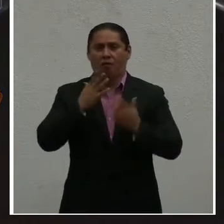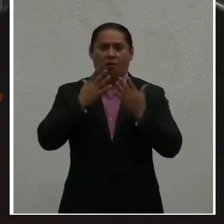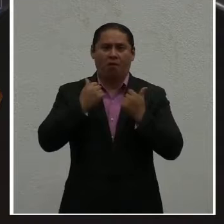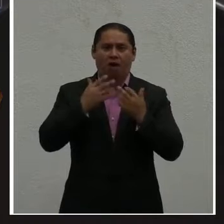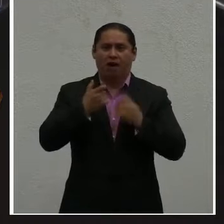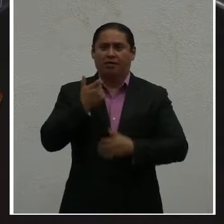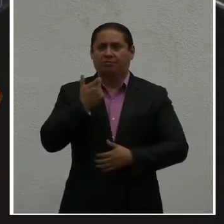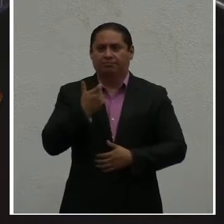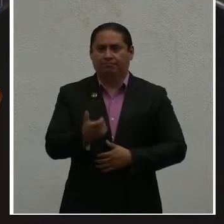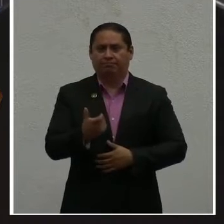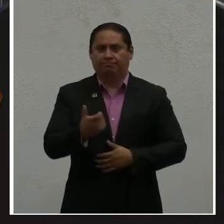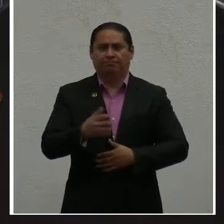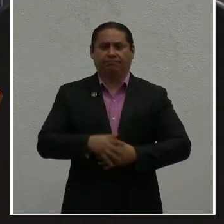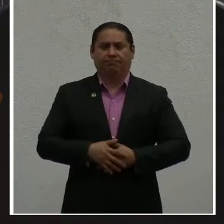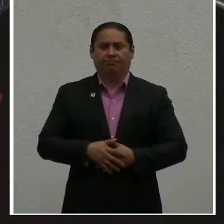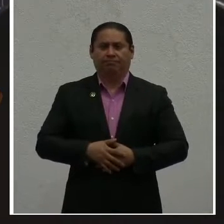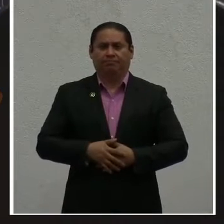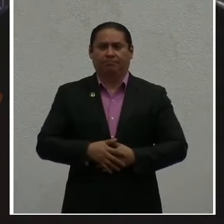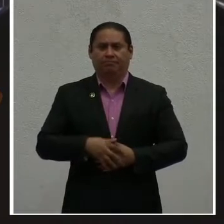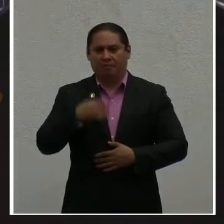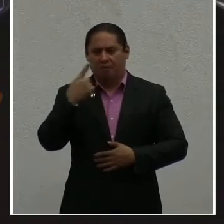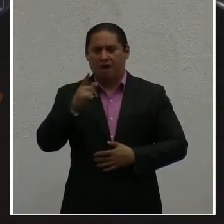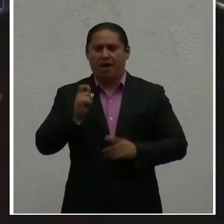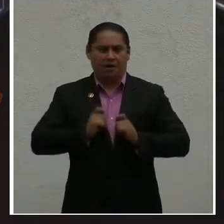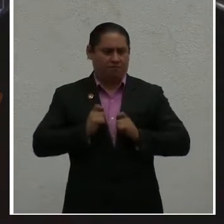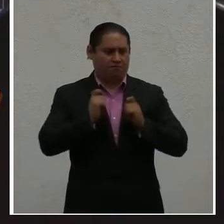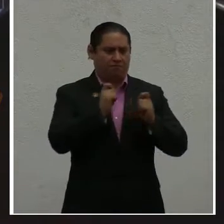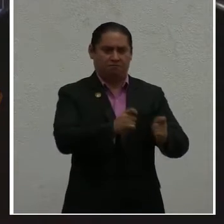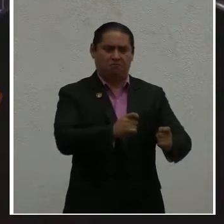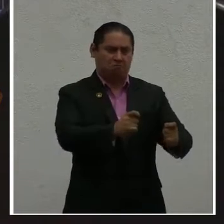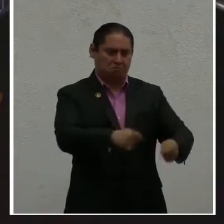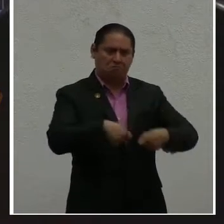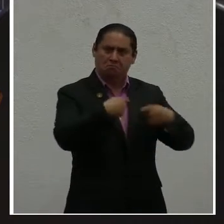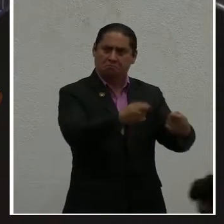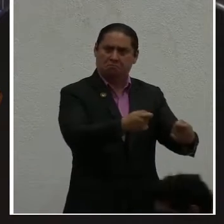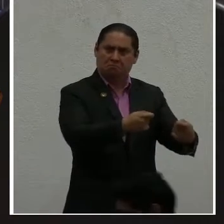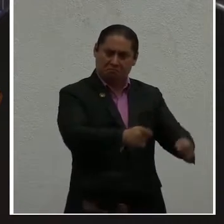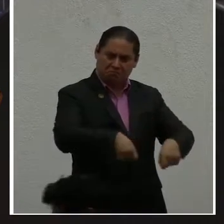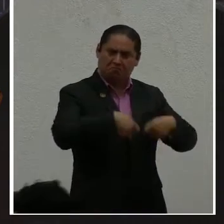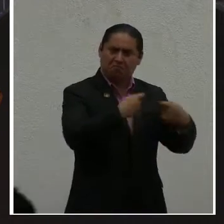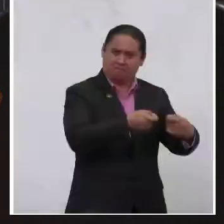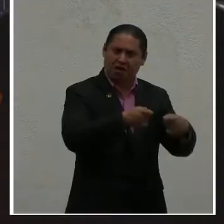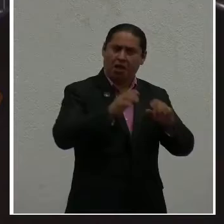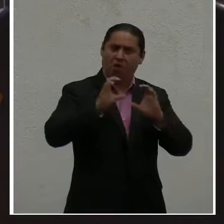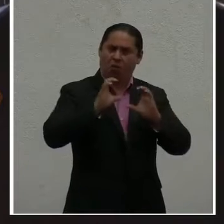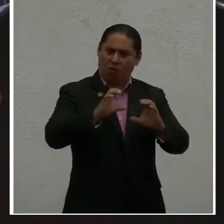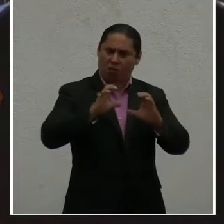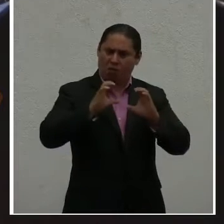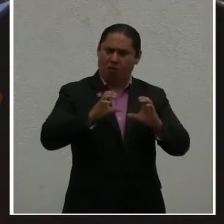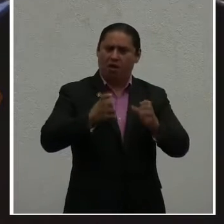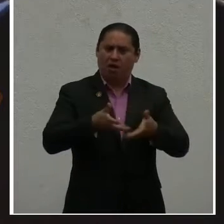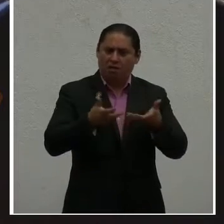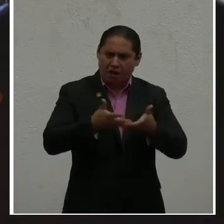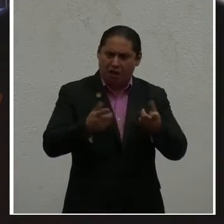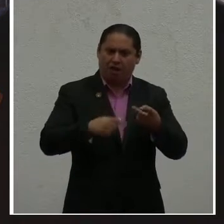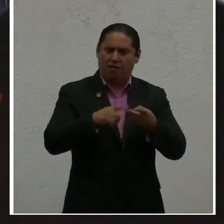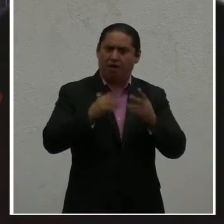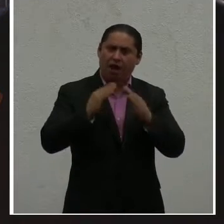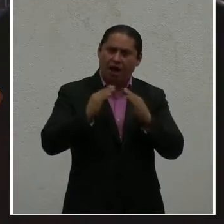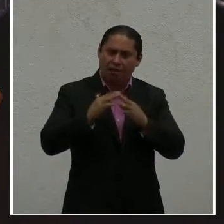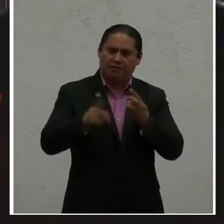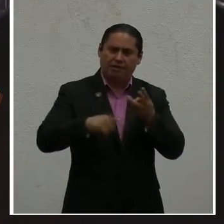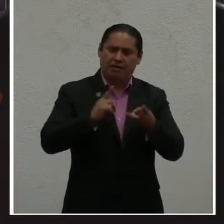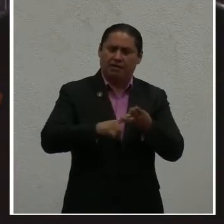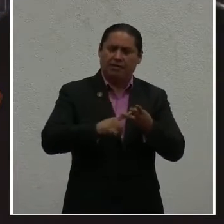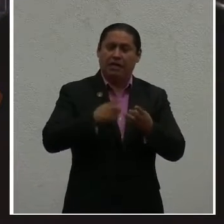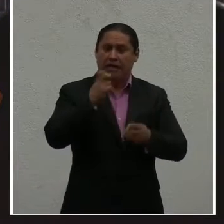una utilidad en el traslado de bienes entre familiares. Se tiene que cuidar el patrimonio de las familias. Esa es la